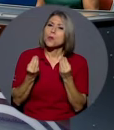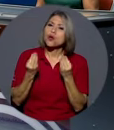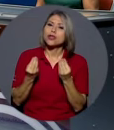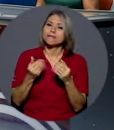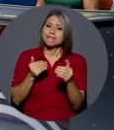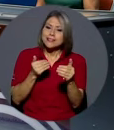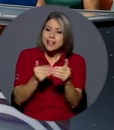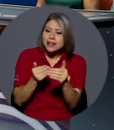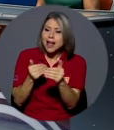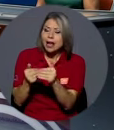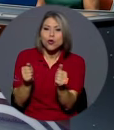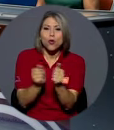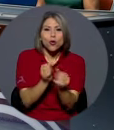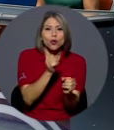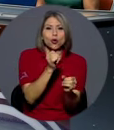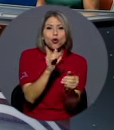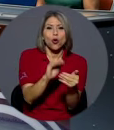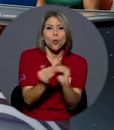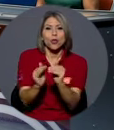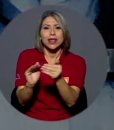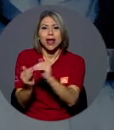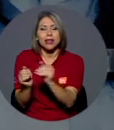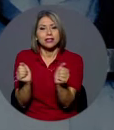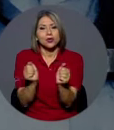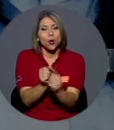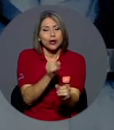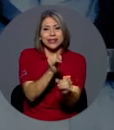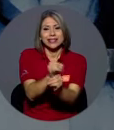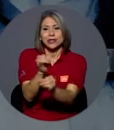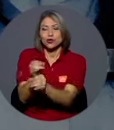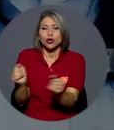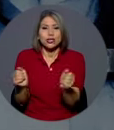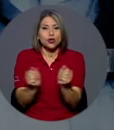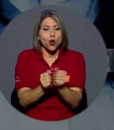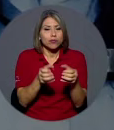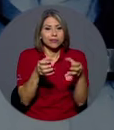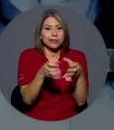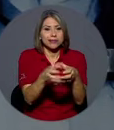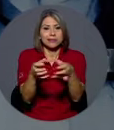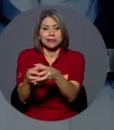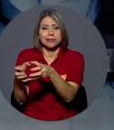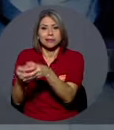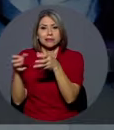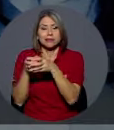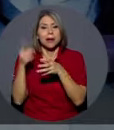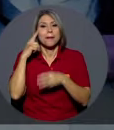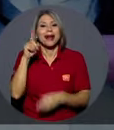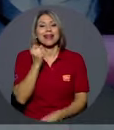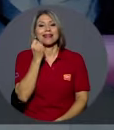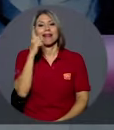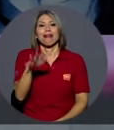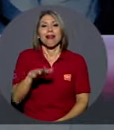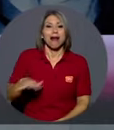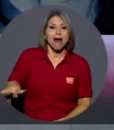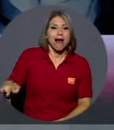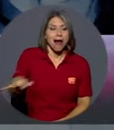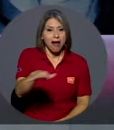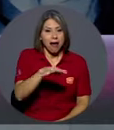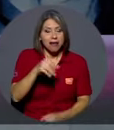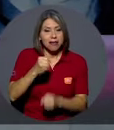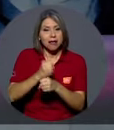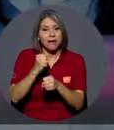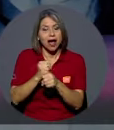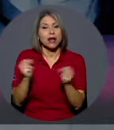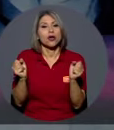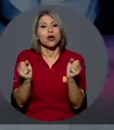cercano con las comunidades, con las instituciones, con todos los actores en entender nuestro territorio, nuestro entorno, y trabajar en el